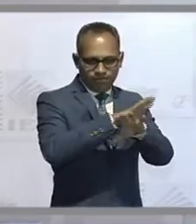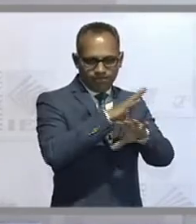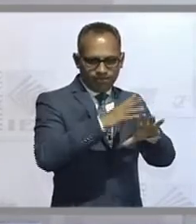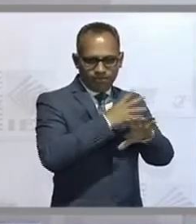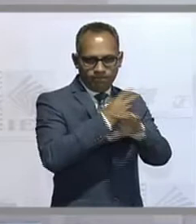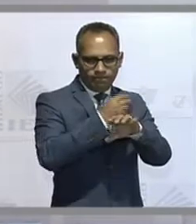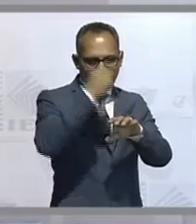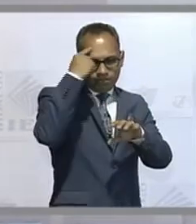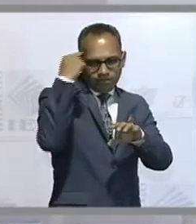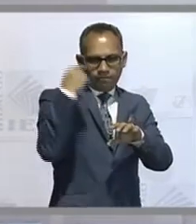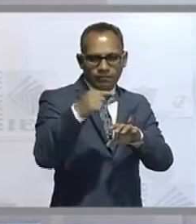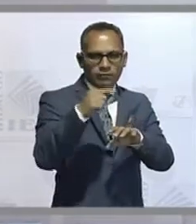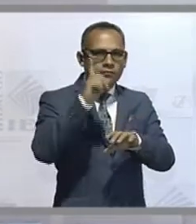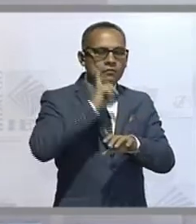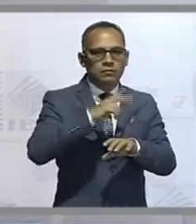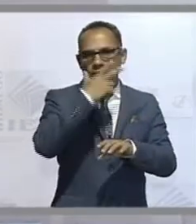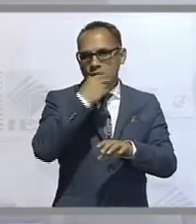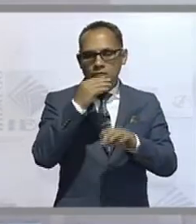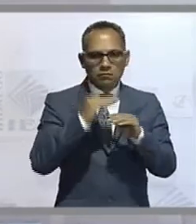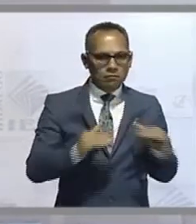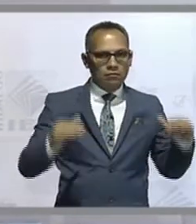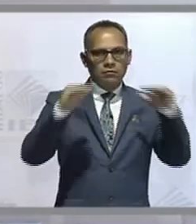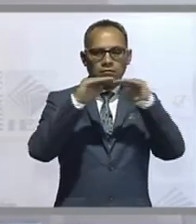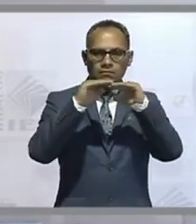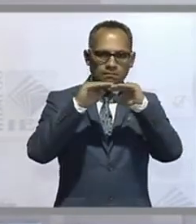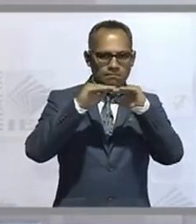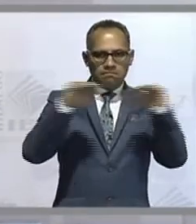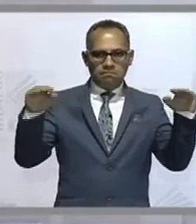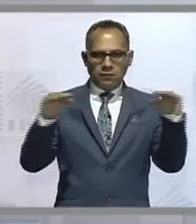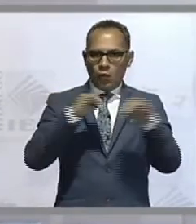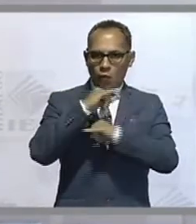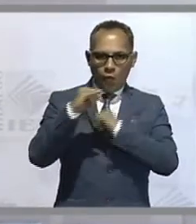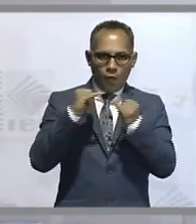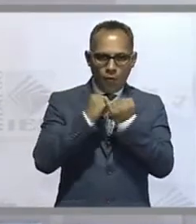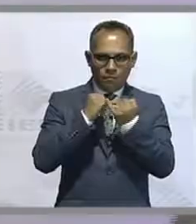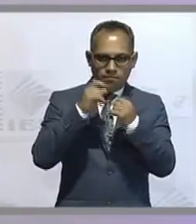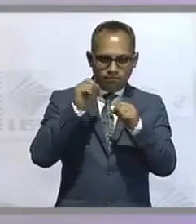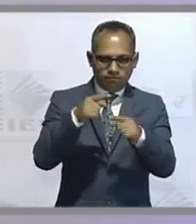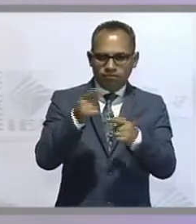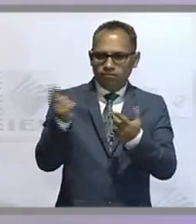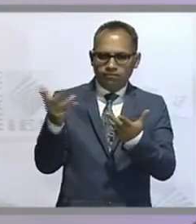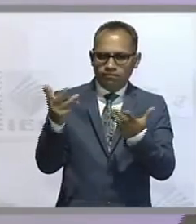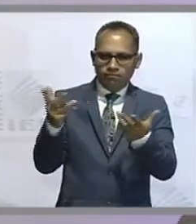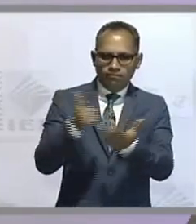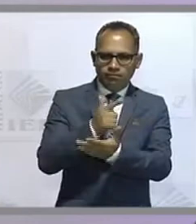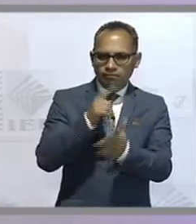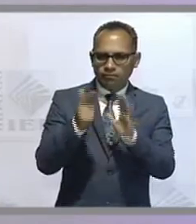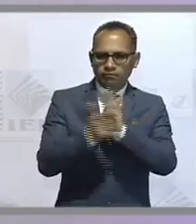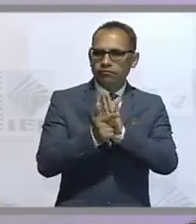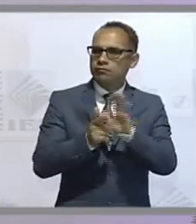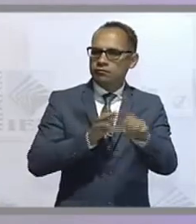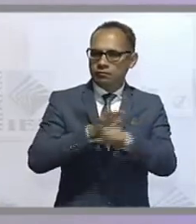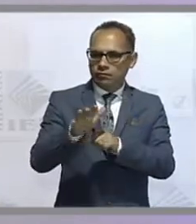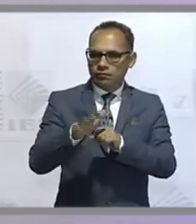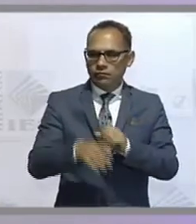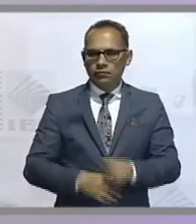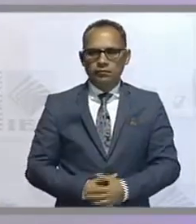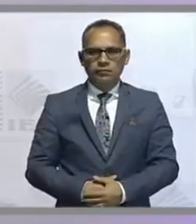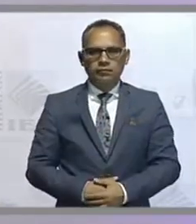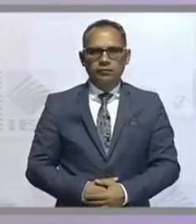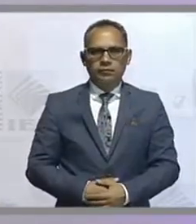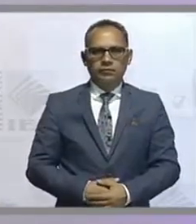ámbito laboral y académico tiene tres minutos para responder esta pregunta amigos hay que empezar siendo